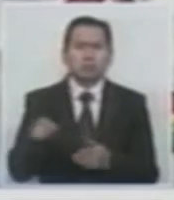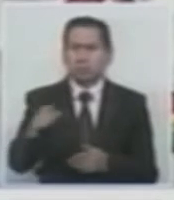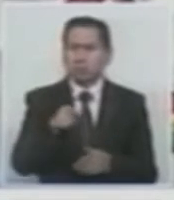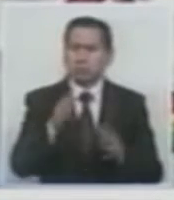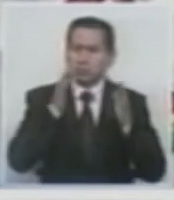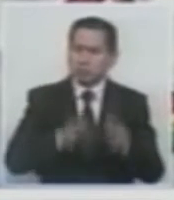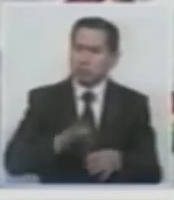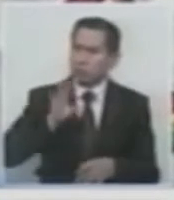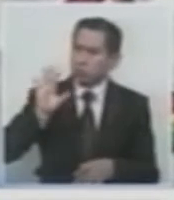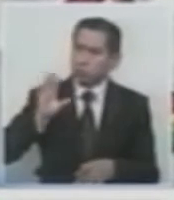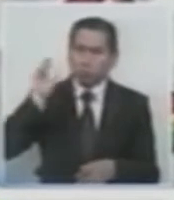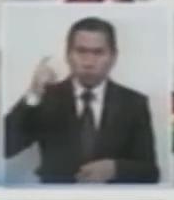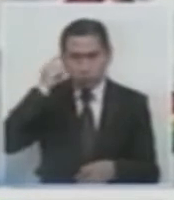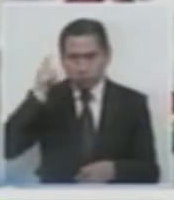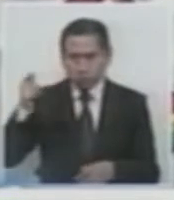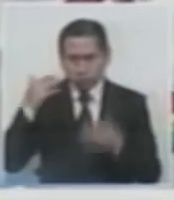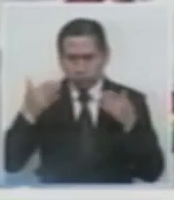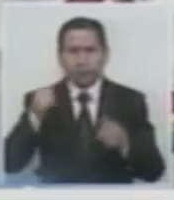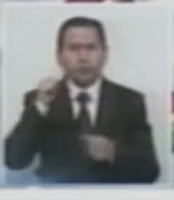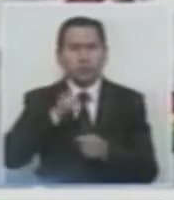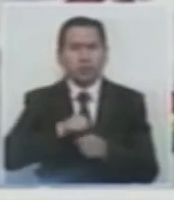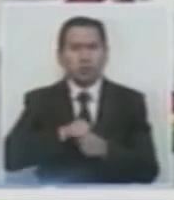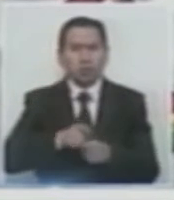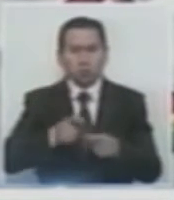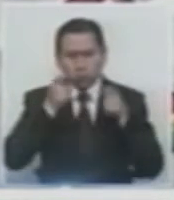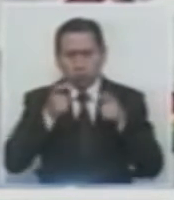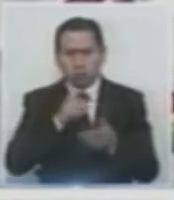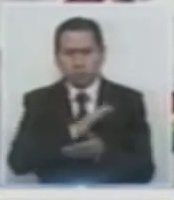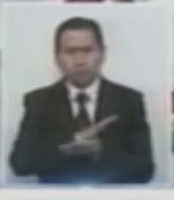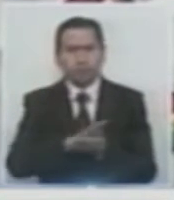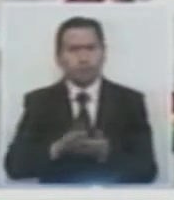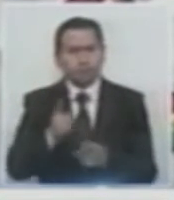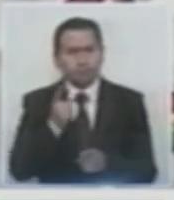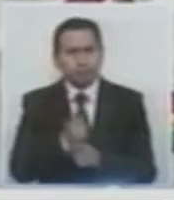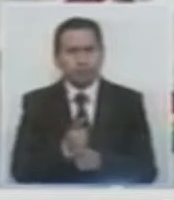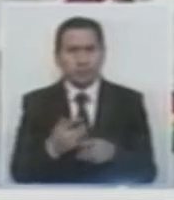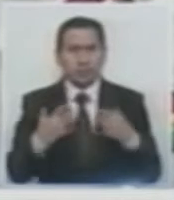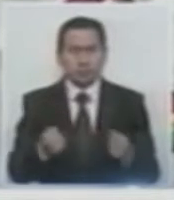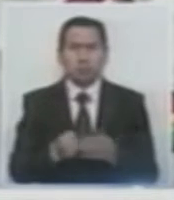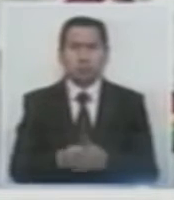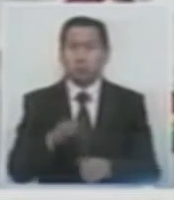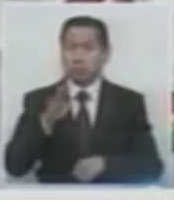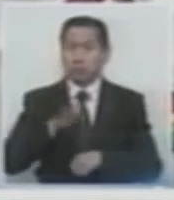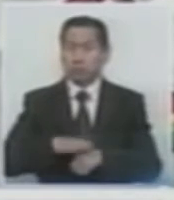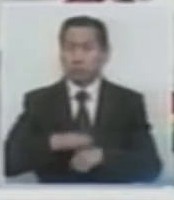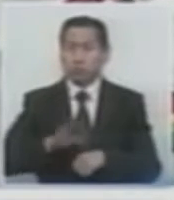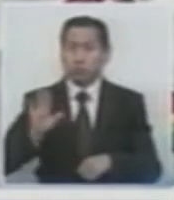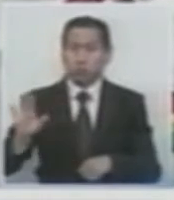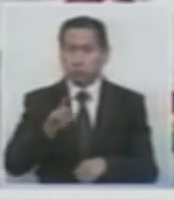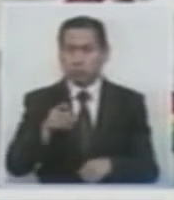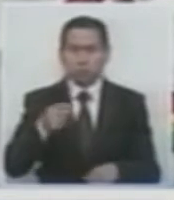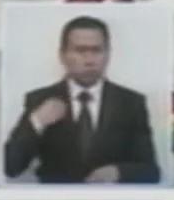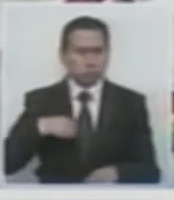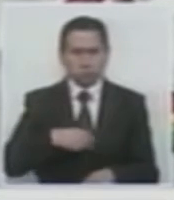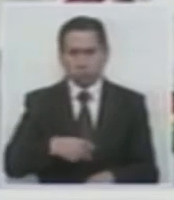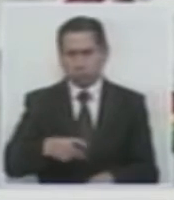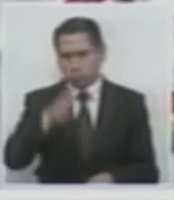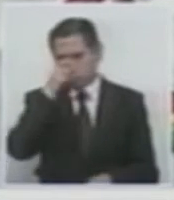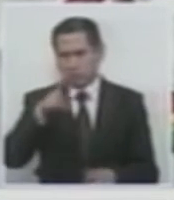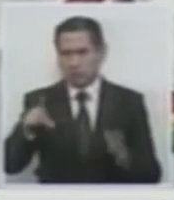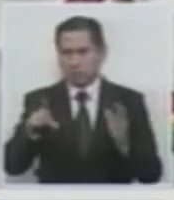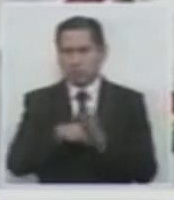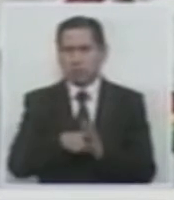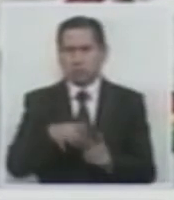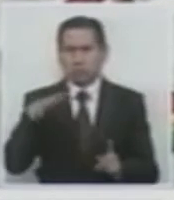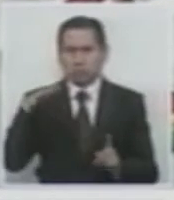instancias gubernamentales desarrollar el trabajo de control sanitario les advertimos que aplicaremos todo el peso de la ley contra